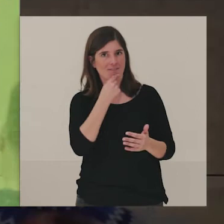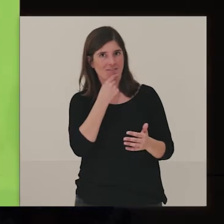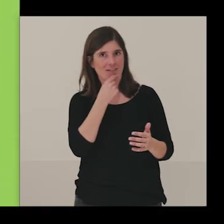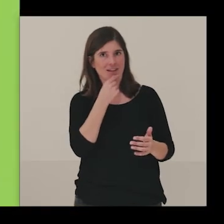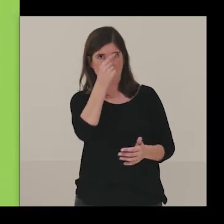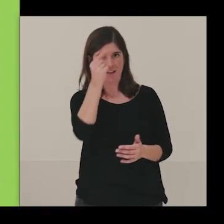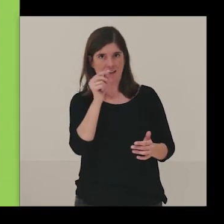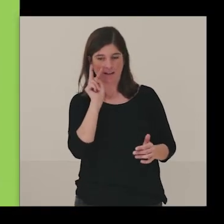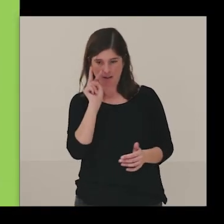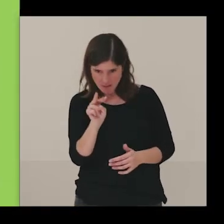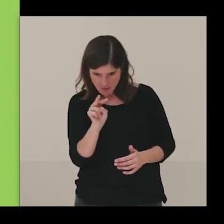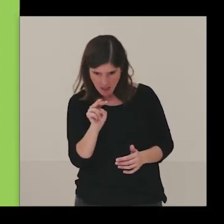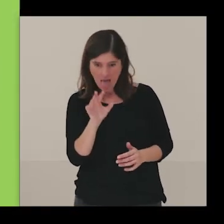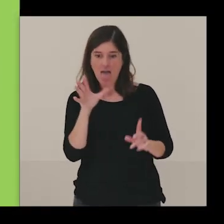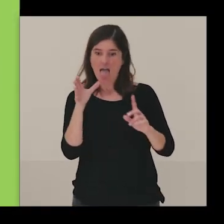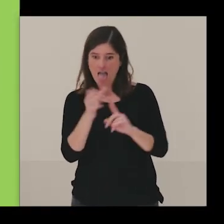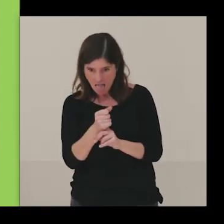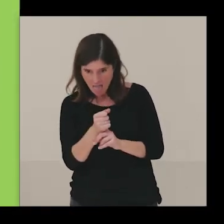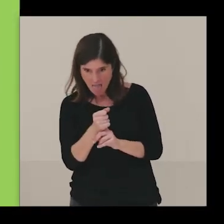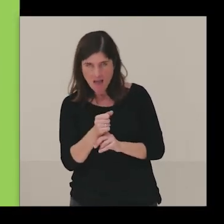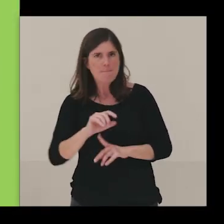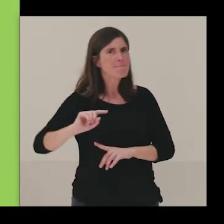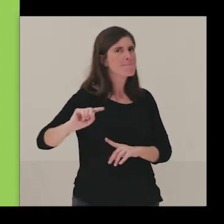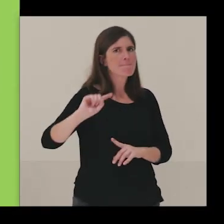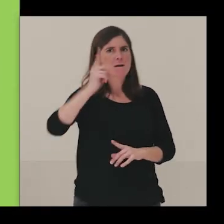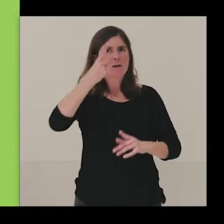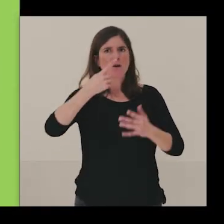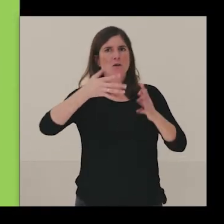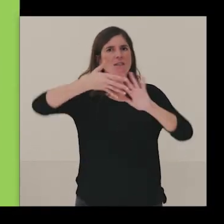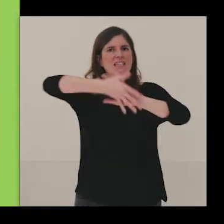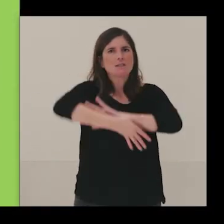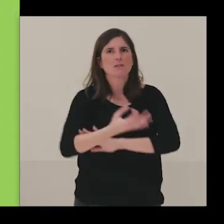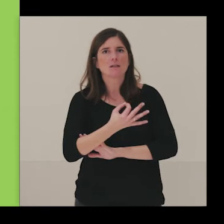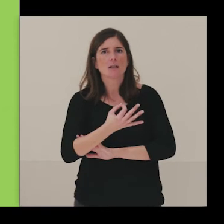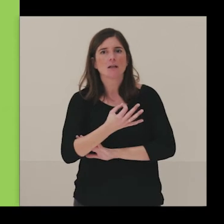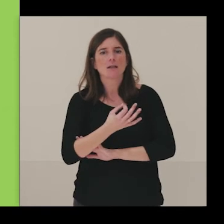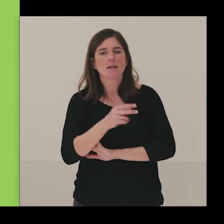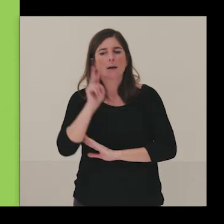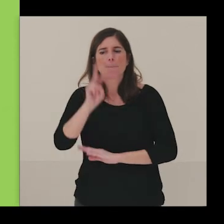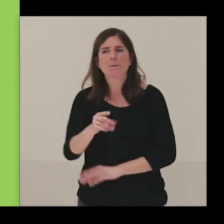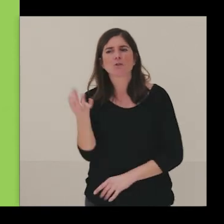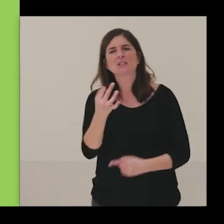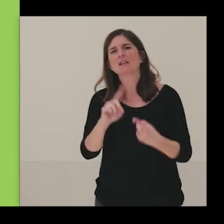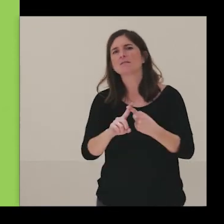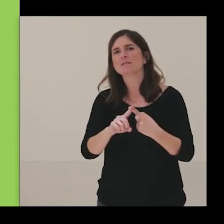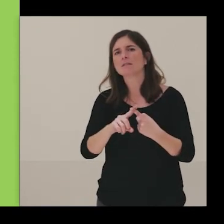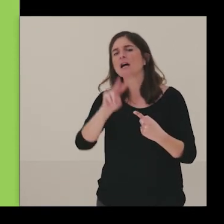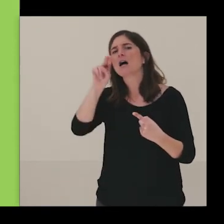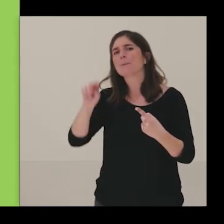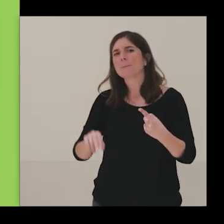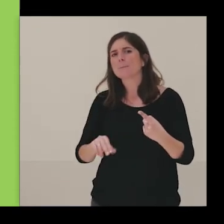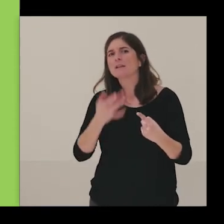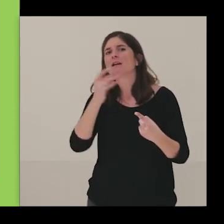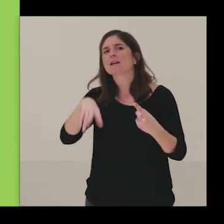llamativa. ¿Qué vemos? Lo primero, responder en la descripción, ¿qué vemos? ¿Quién lo pinta y por qué lo pinta?